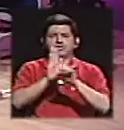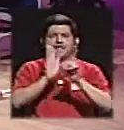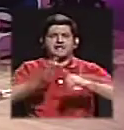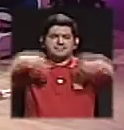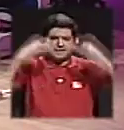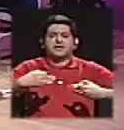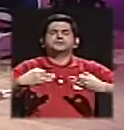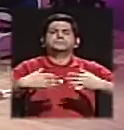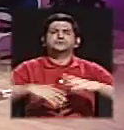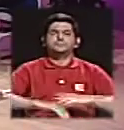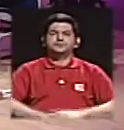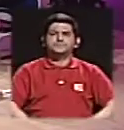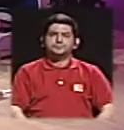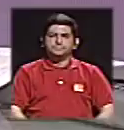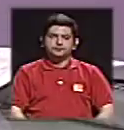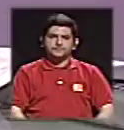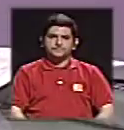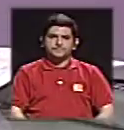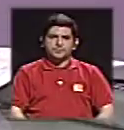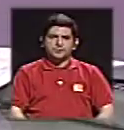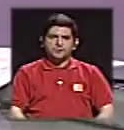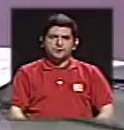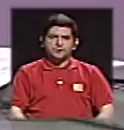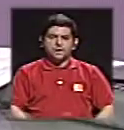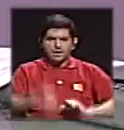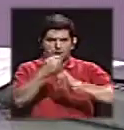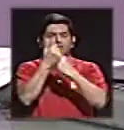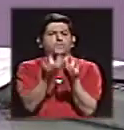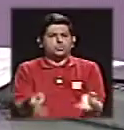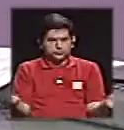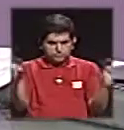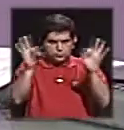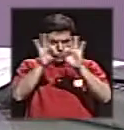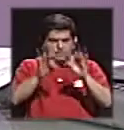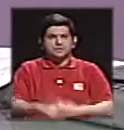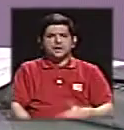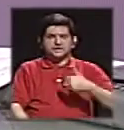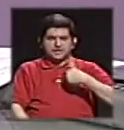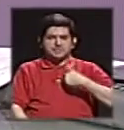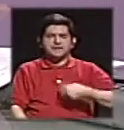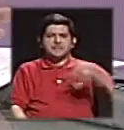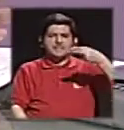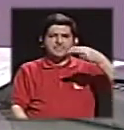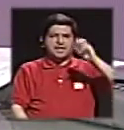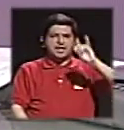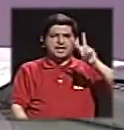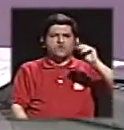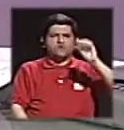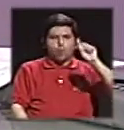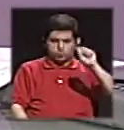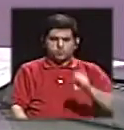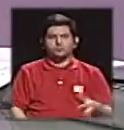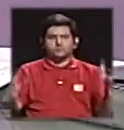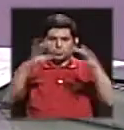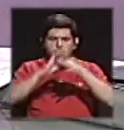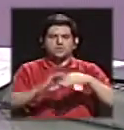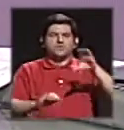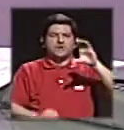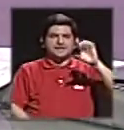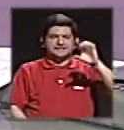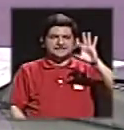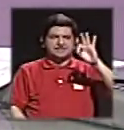decidir? Okay. Hay un apoyo muy importante que se recibe de IVOS, que en conjunto con